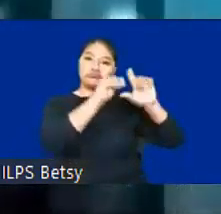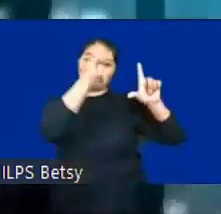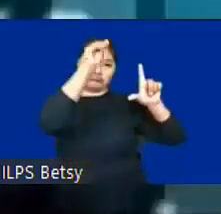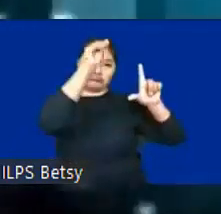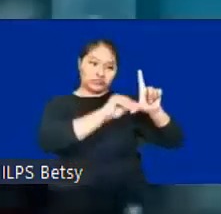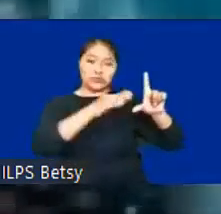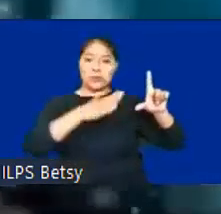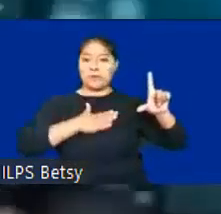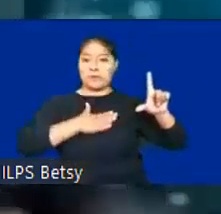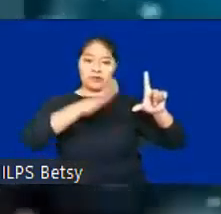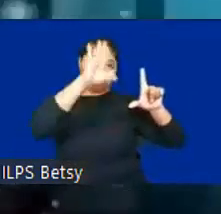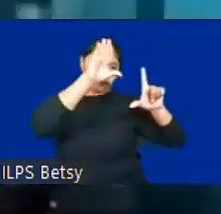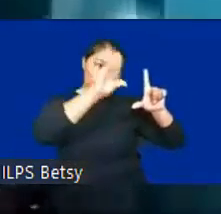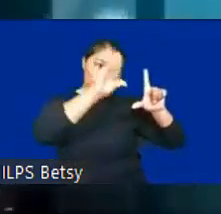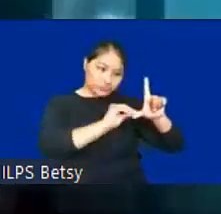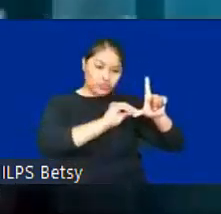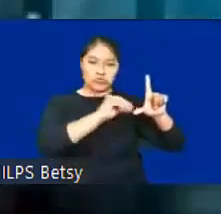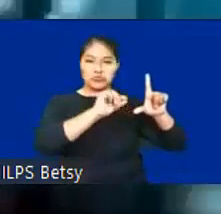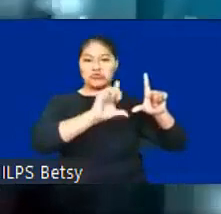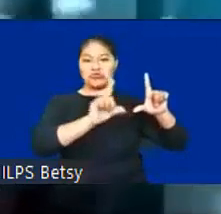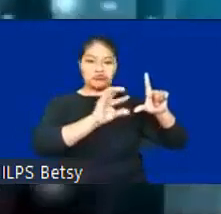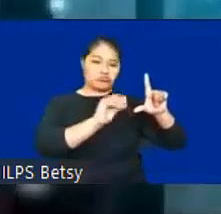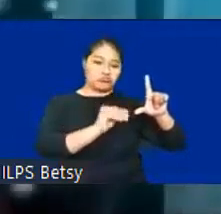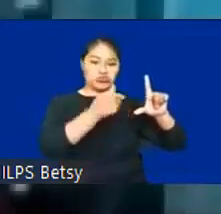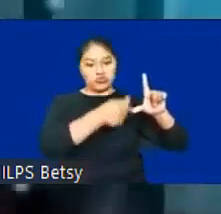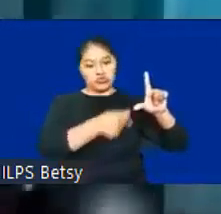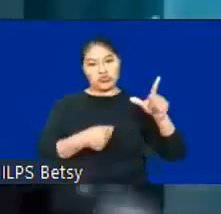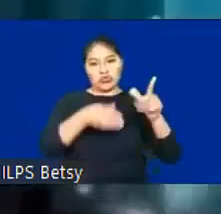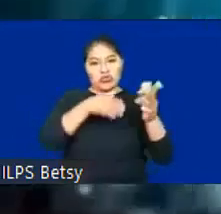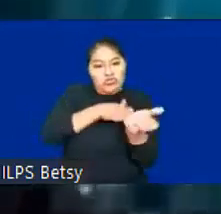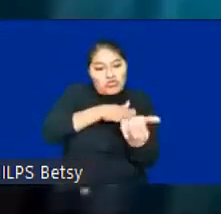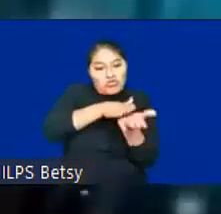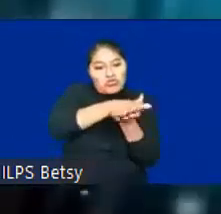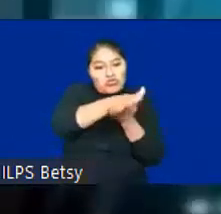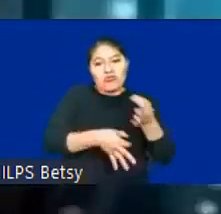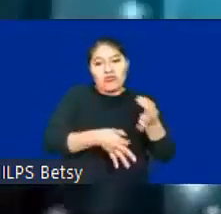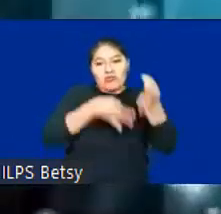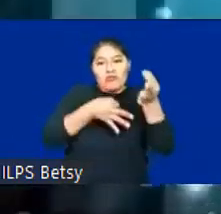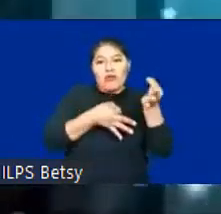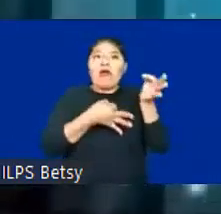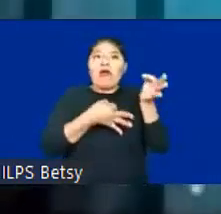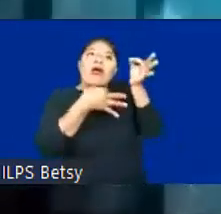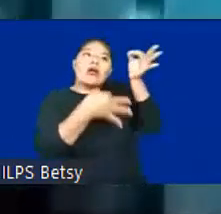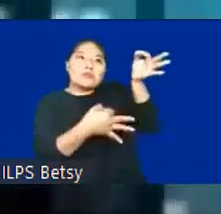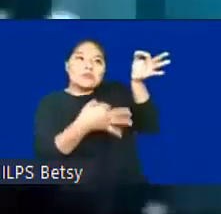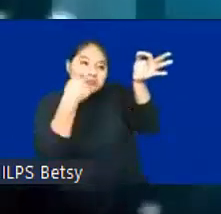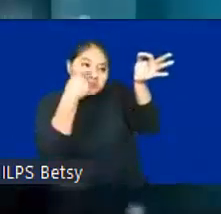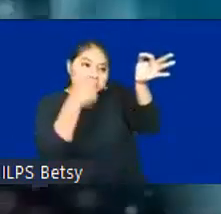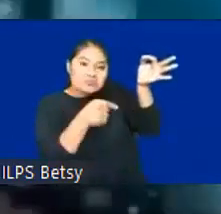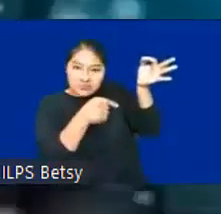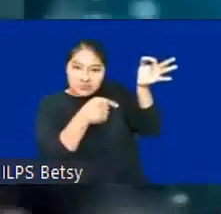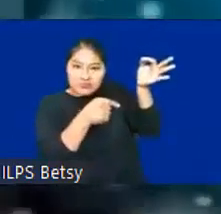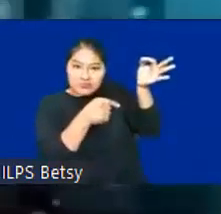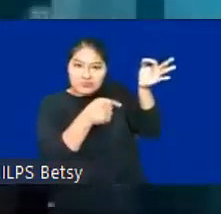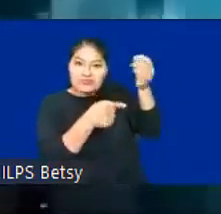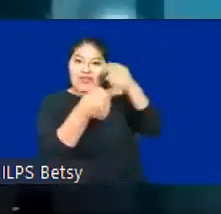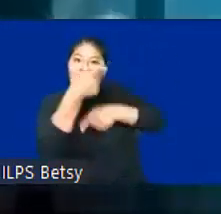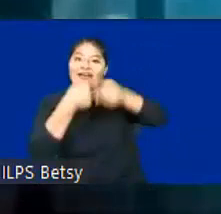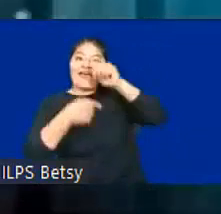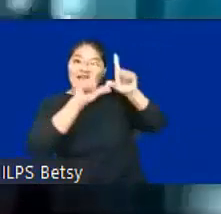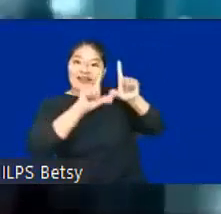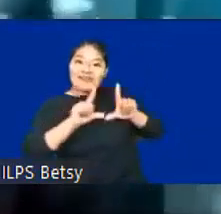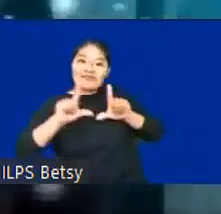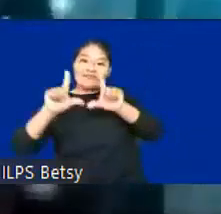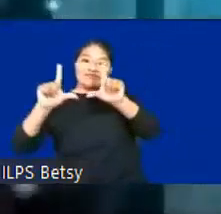documento con estas mismas herramientas, el código QR y el código de verificación, pueden validar la autenticidad del